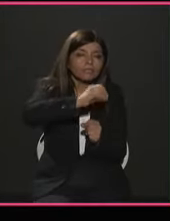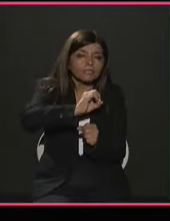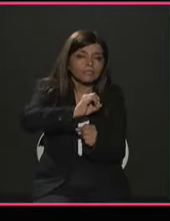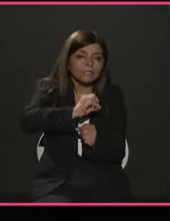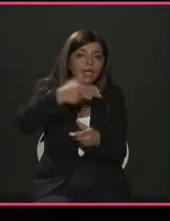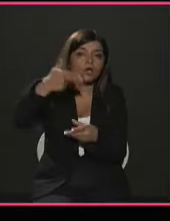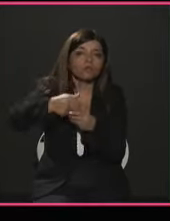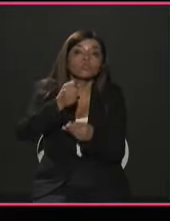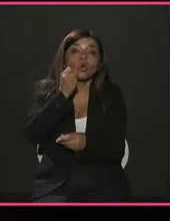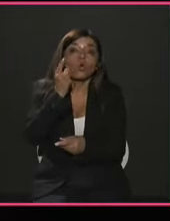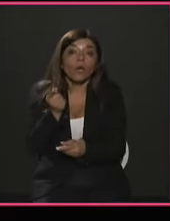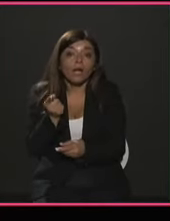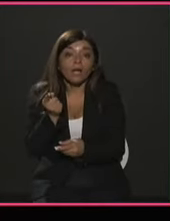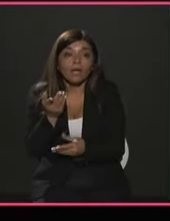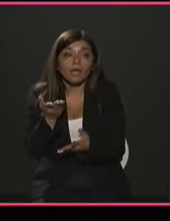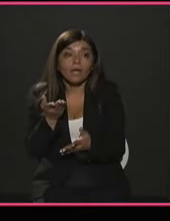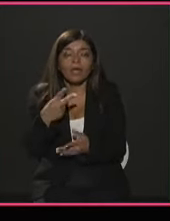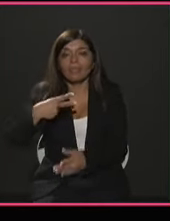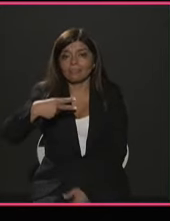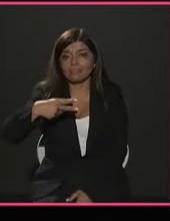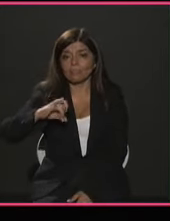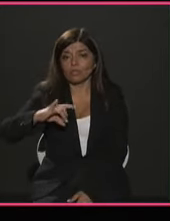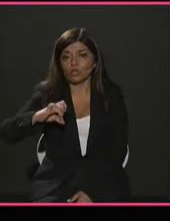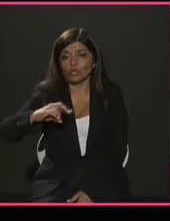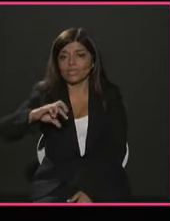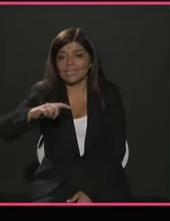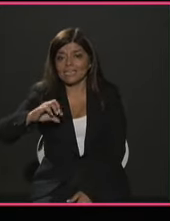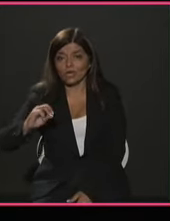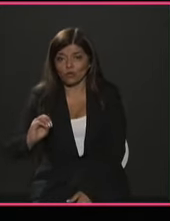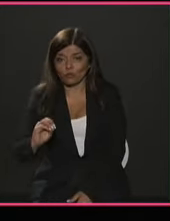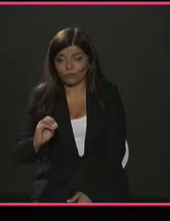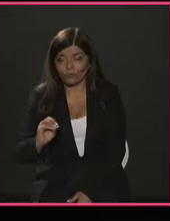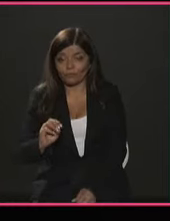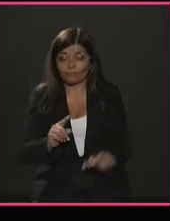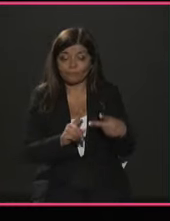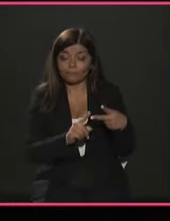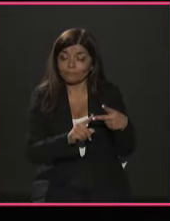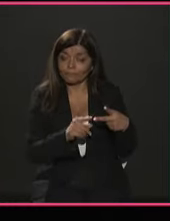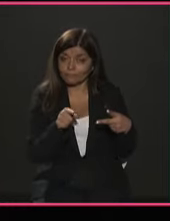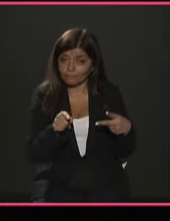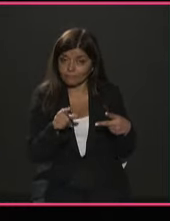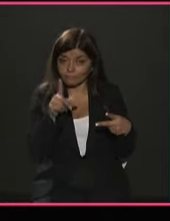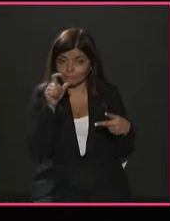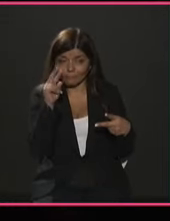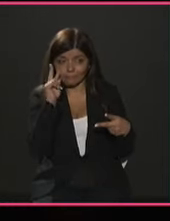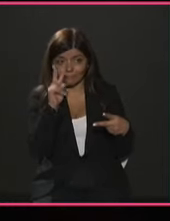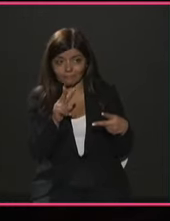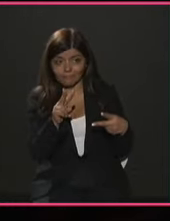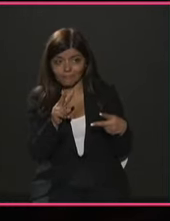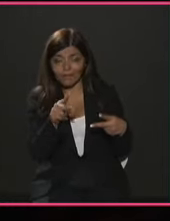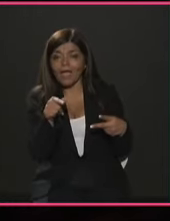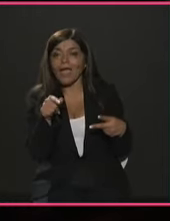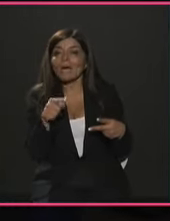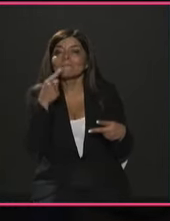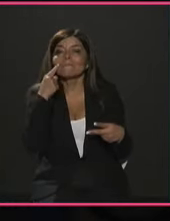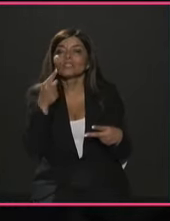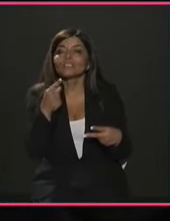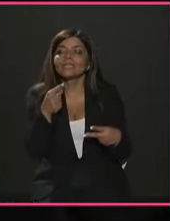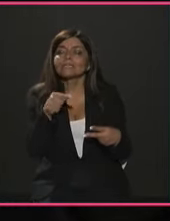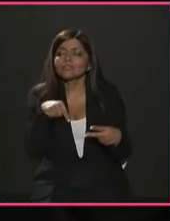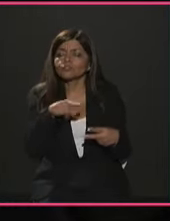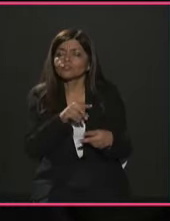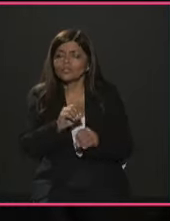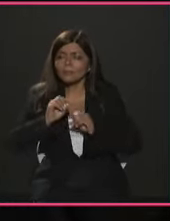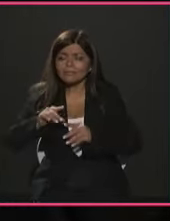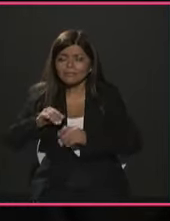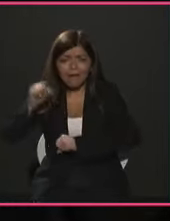usó fue hidrógeno y lo segundo Es que creo que esta imagen muestra algo que tenemos que tratar de inculcarle a esta industria